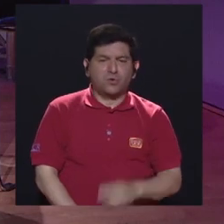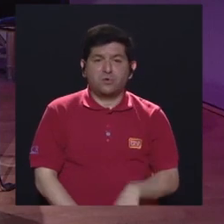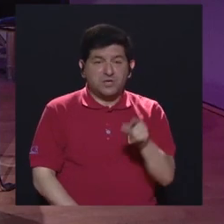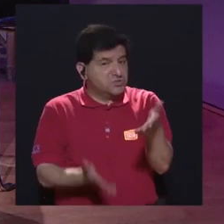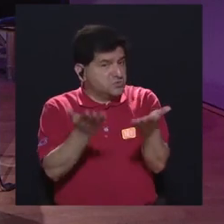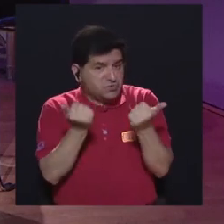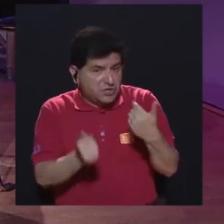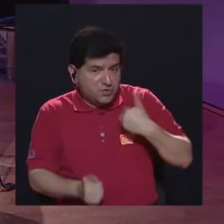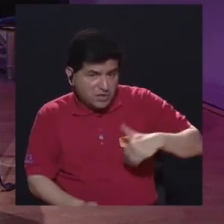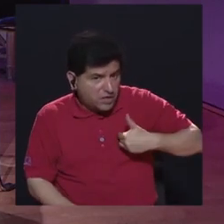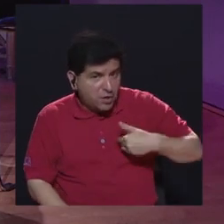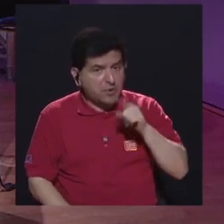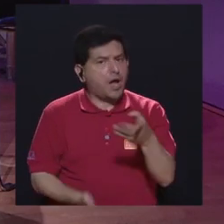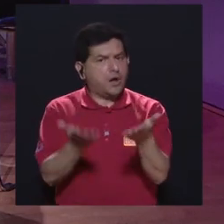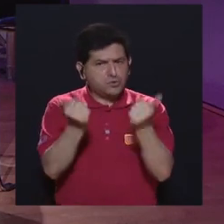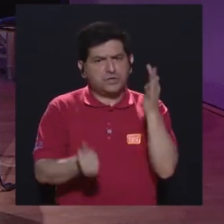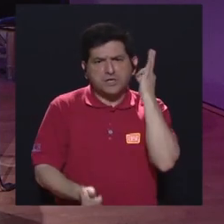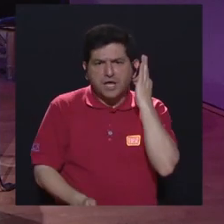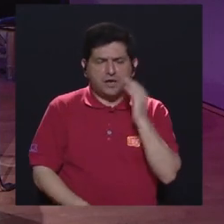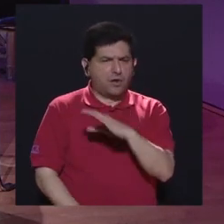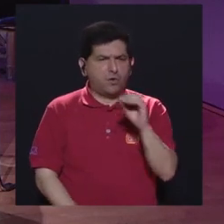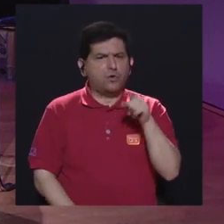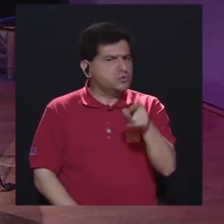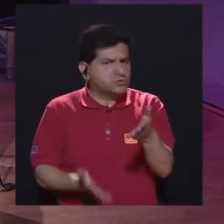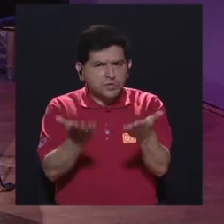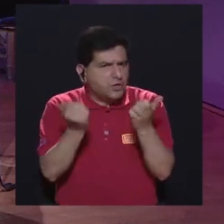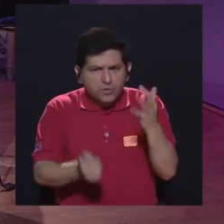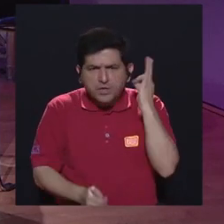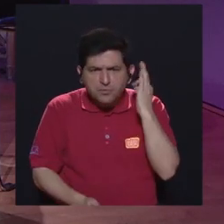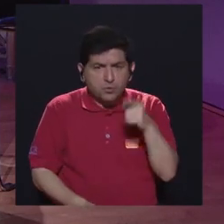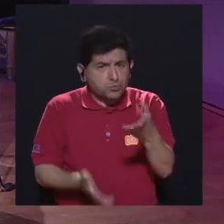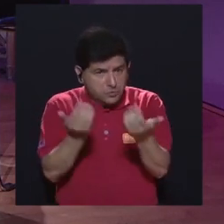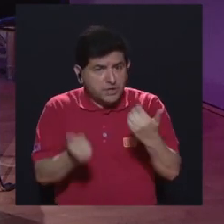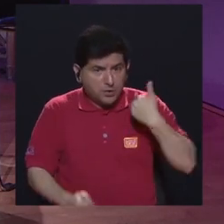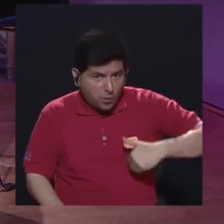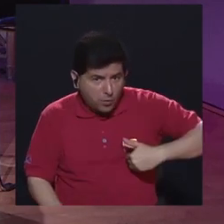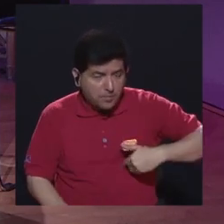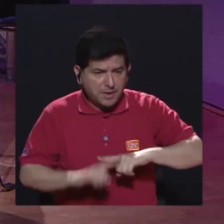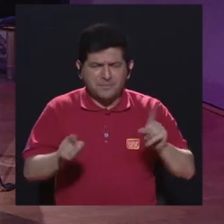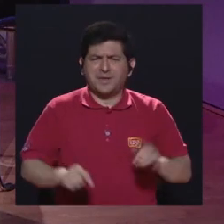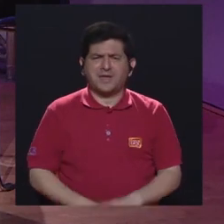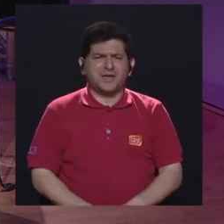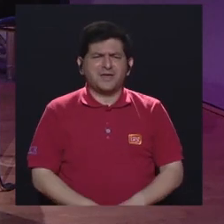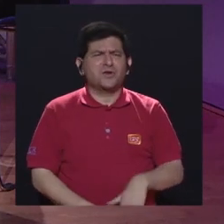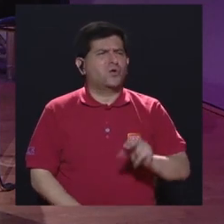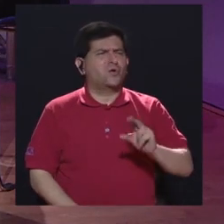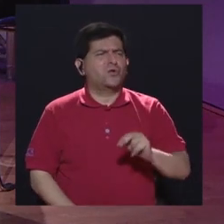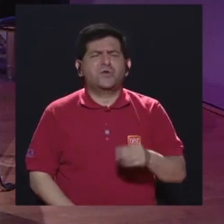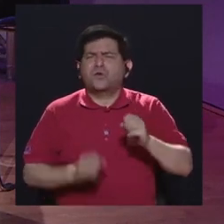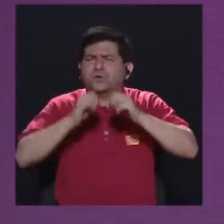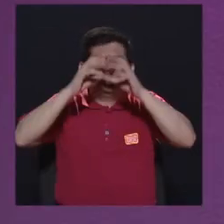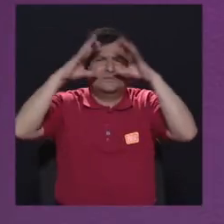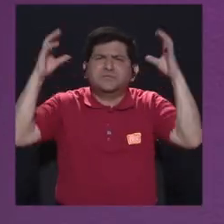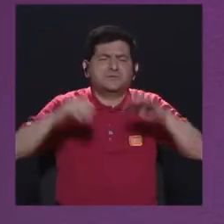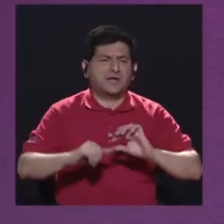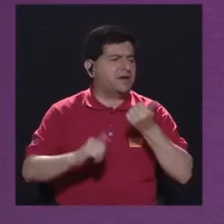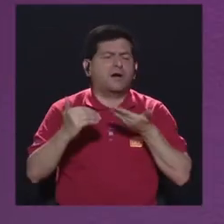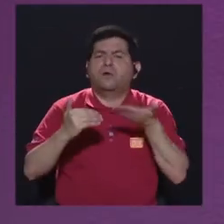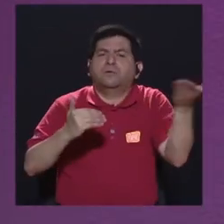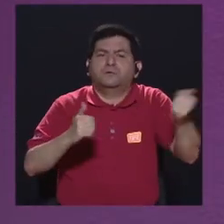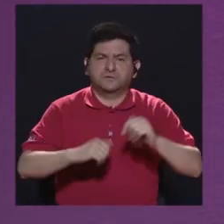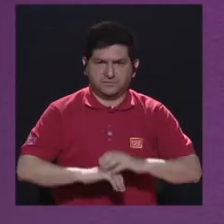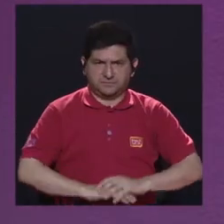ser hombre, quieres ser mujer, si no quieres ser mujer, quieres ser hombre, pero no se cuestiona el género o no, uno no se atreve a imaginar más.